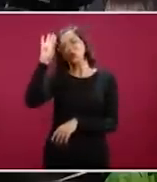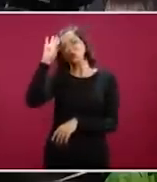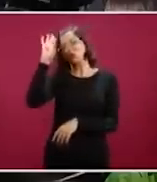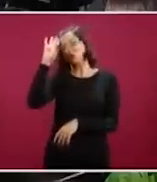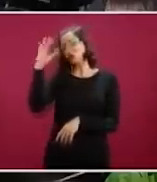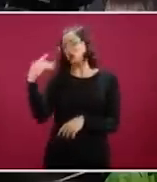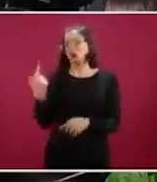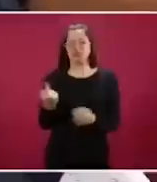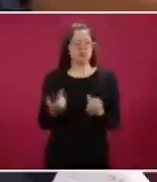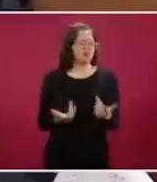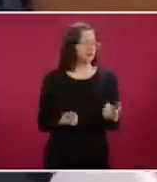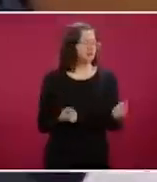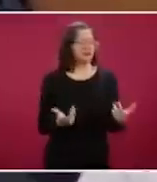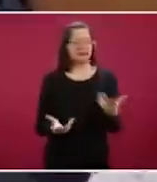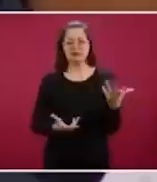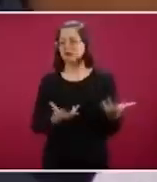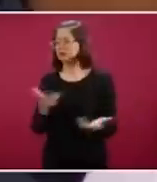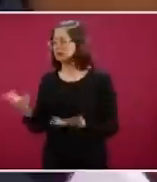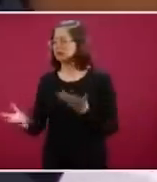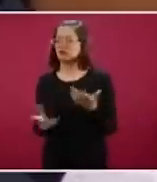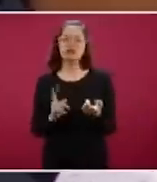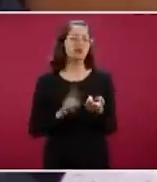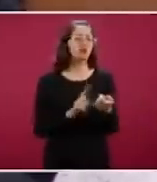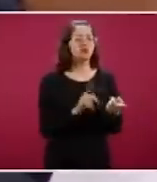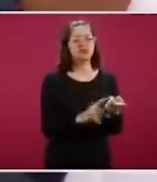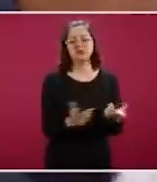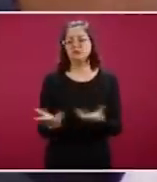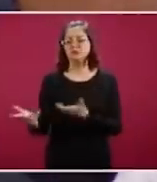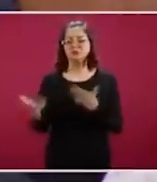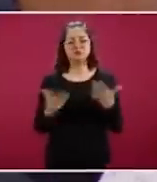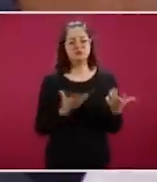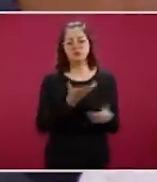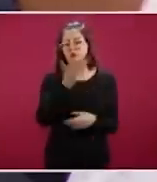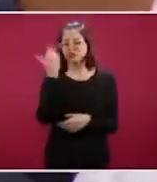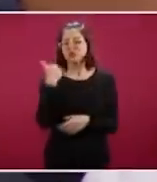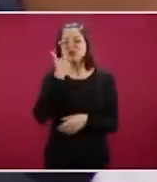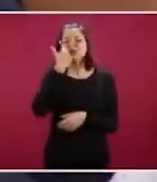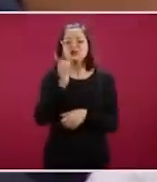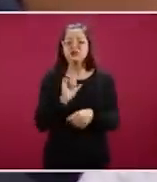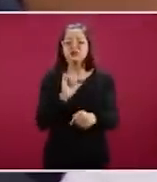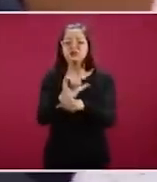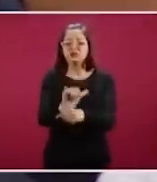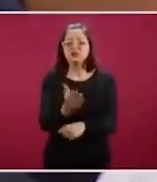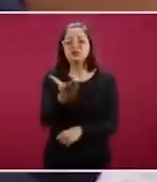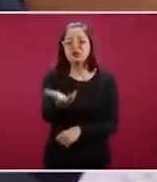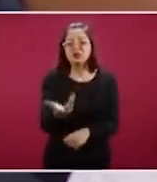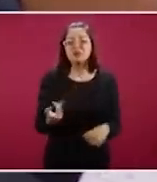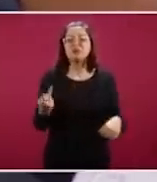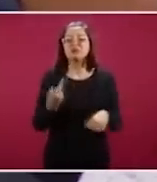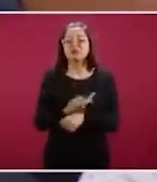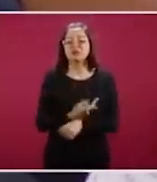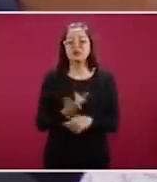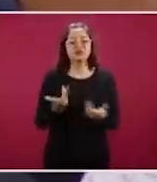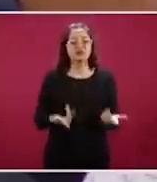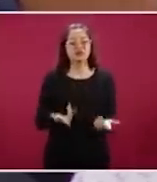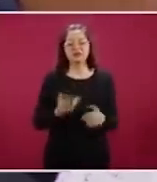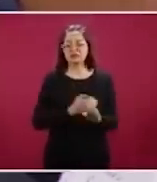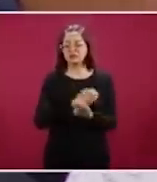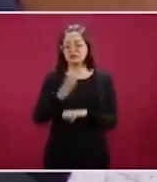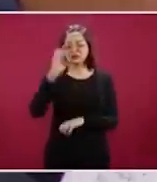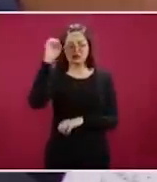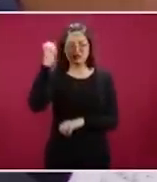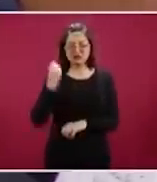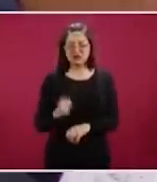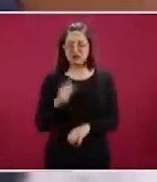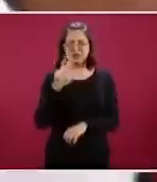No saben qué hacer, no saben qué, dónde, por dónde buscarle. Se quieren acercar a usted para ver qué va a pasar, cómo se le puede ayudar a todo el estado de Sinaloa, en